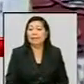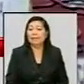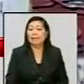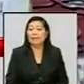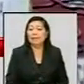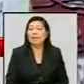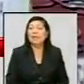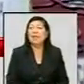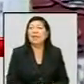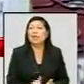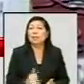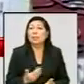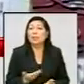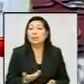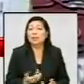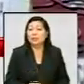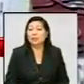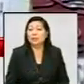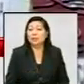¿Qué sucede?